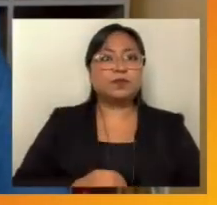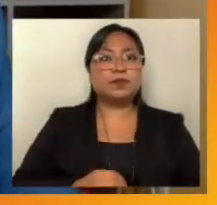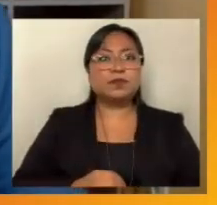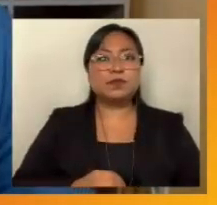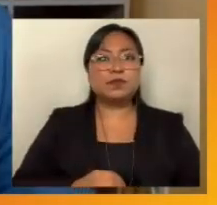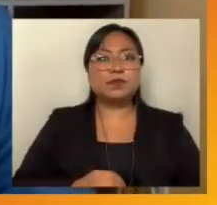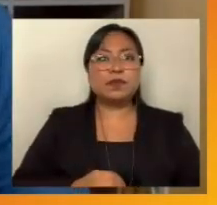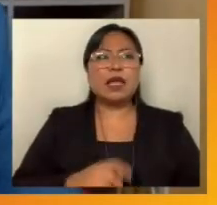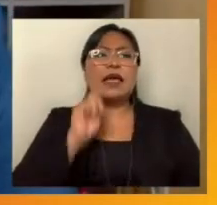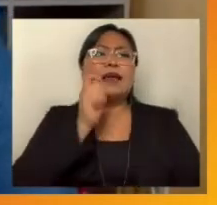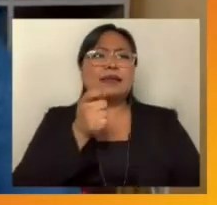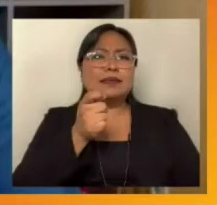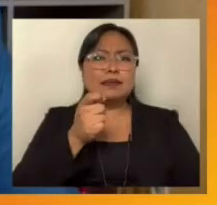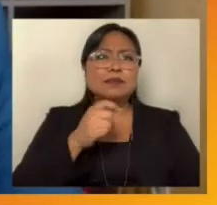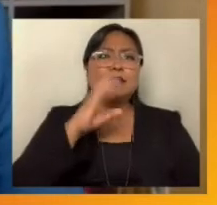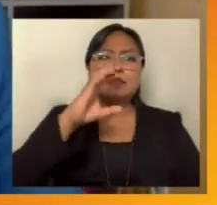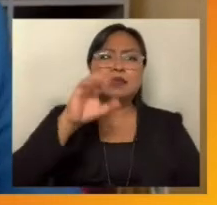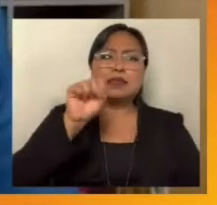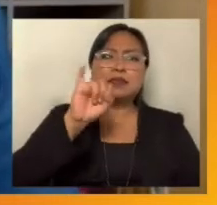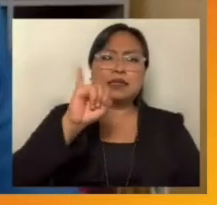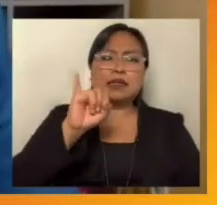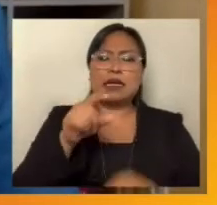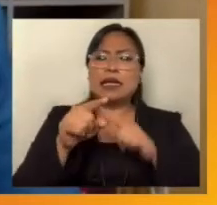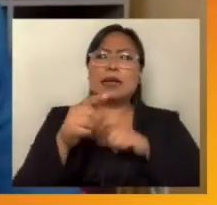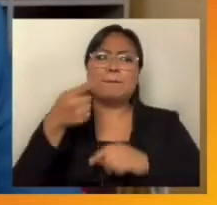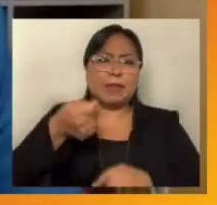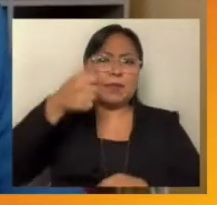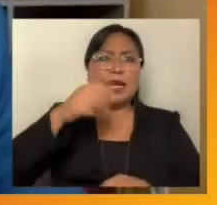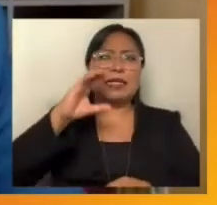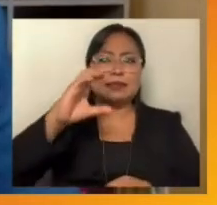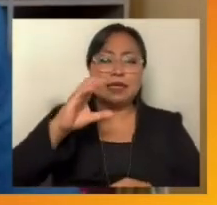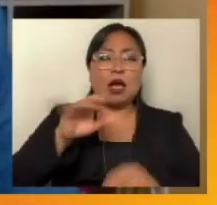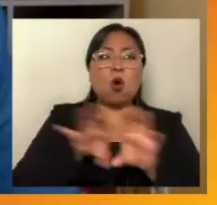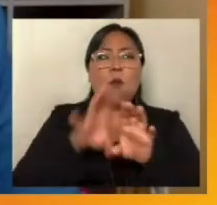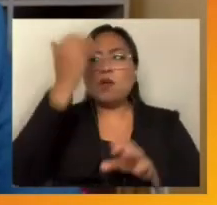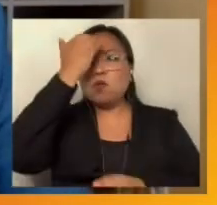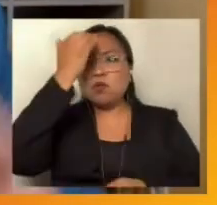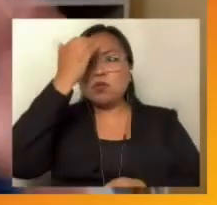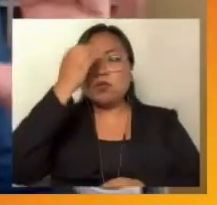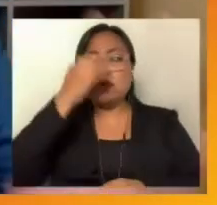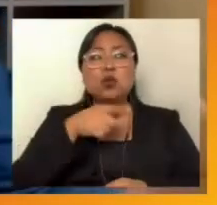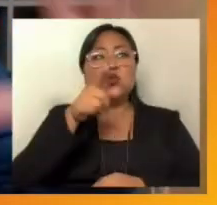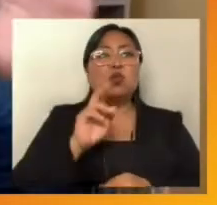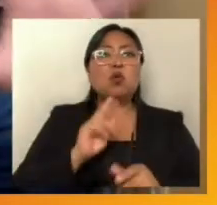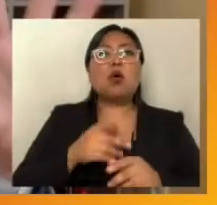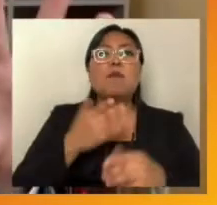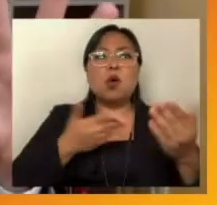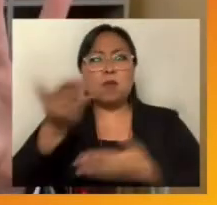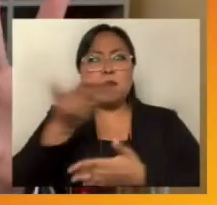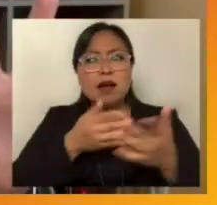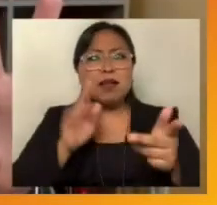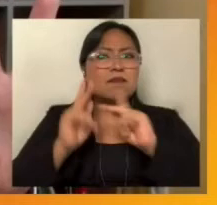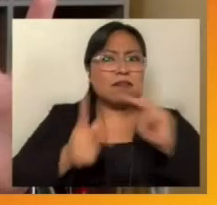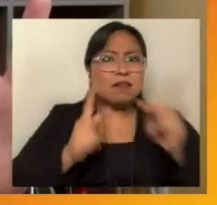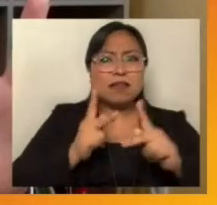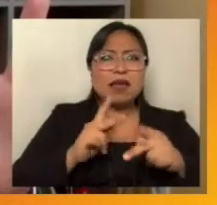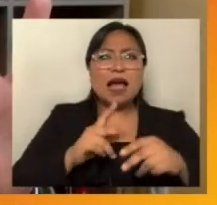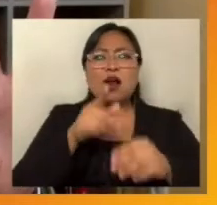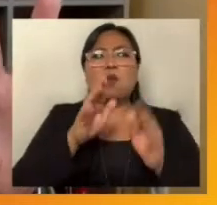¿Qué es conocimiento? Conocimiento es que no hables de las cosas que están en los